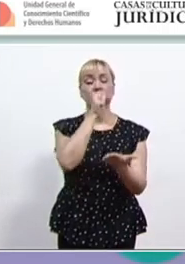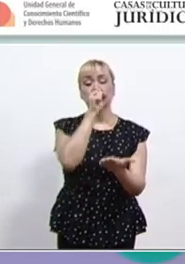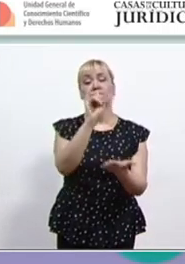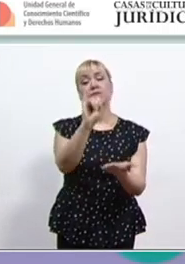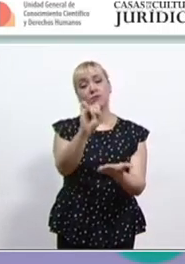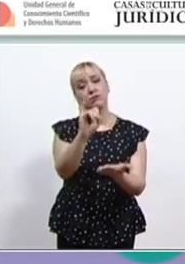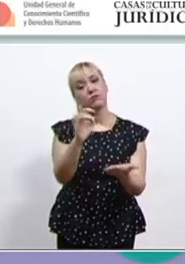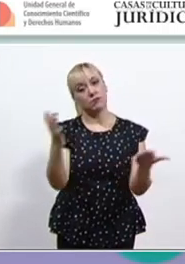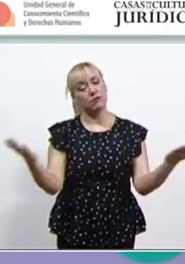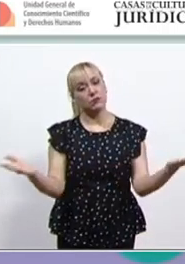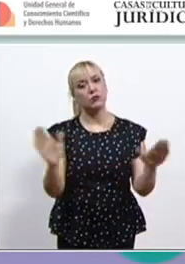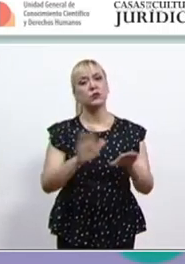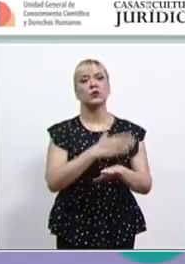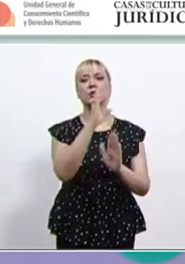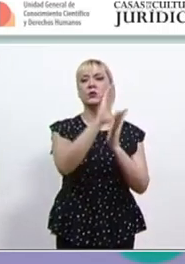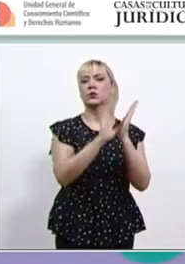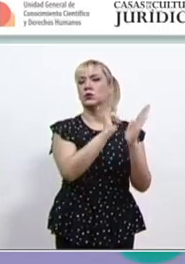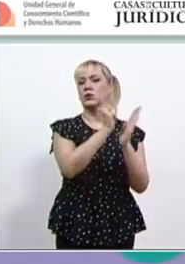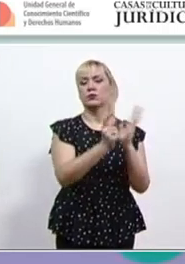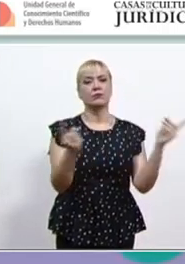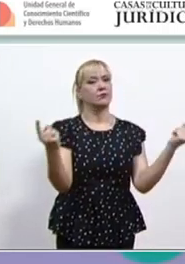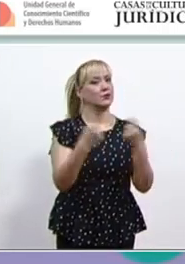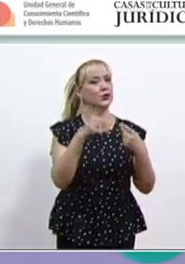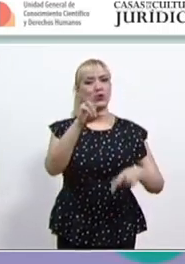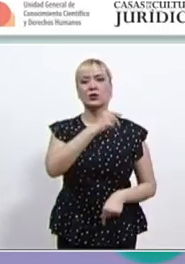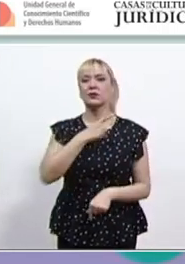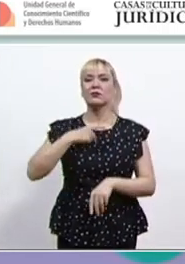la inconstitucionalidad de la figura de interdicción.